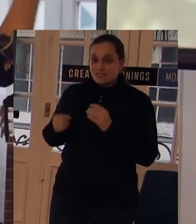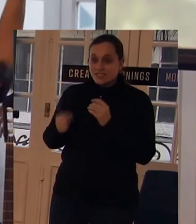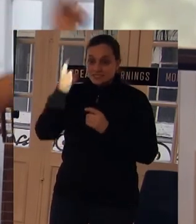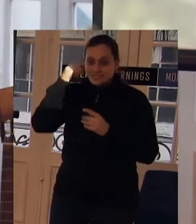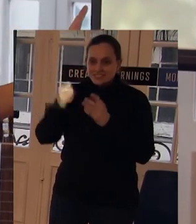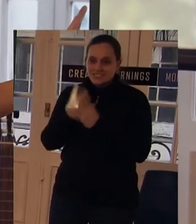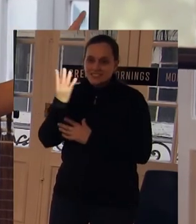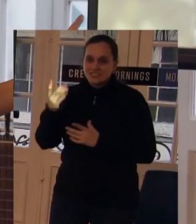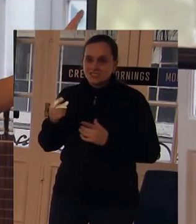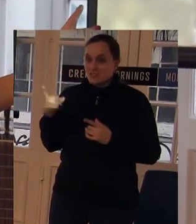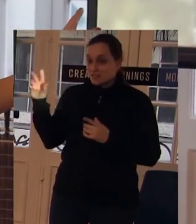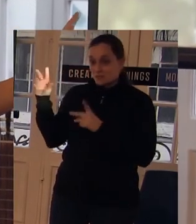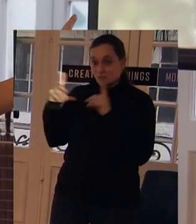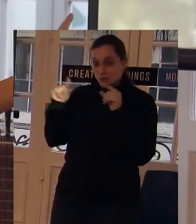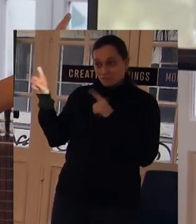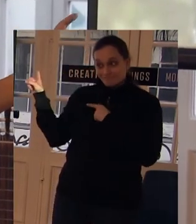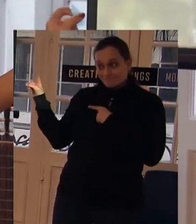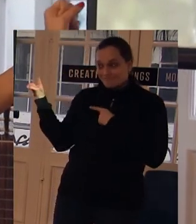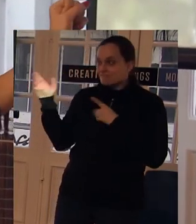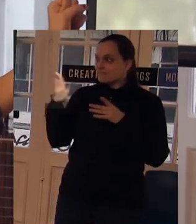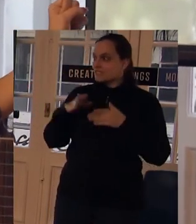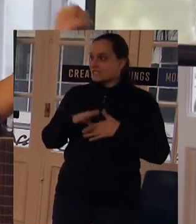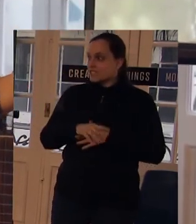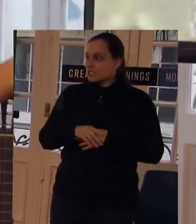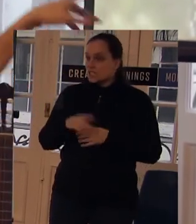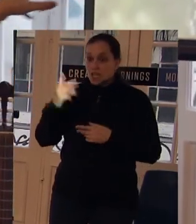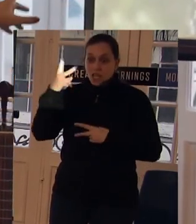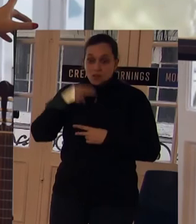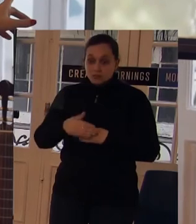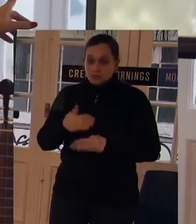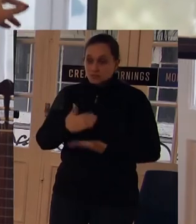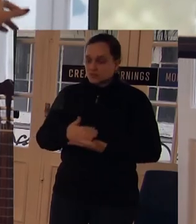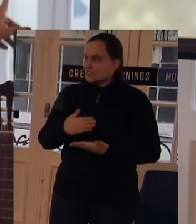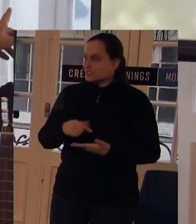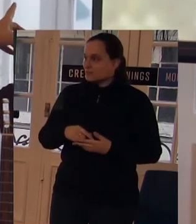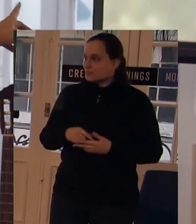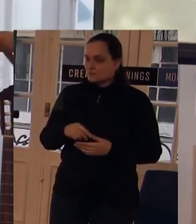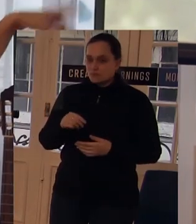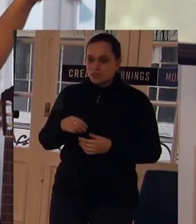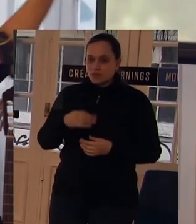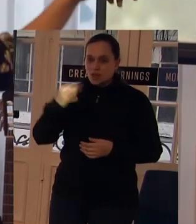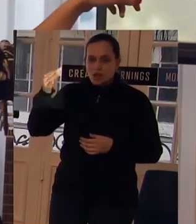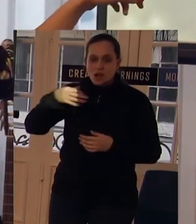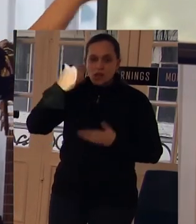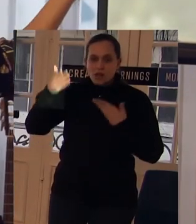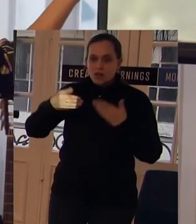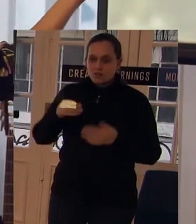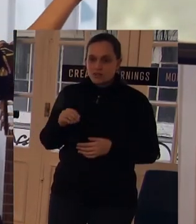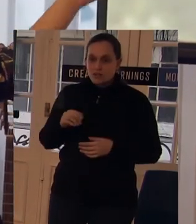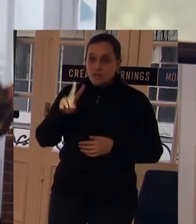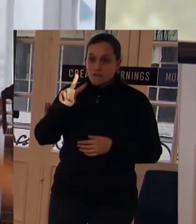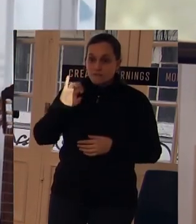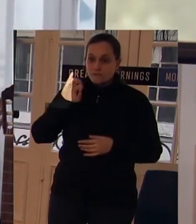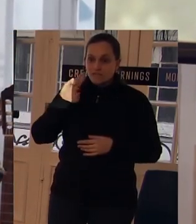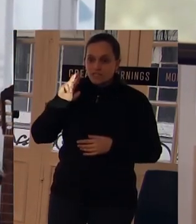que fue el final de Un Creative Mornings, ¿eh? Con la oradora Virginia y la guacha,